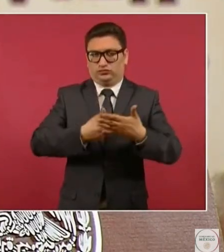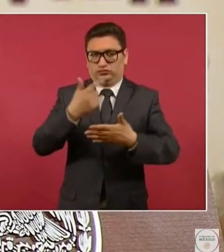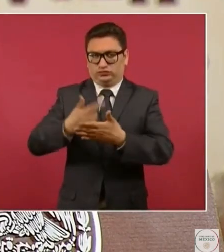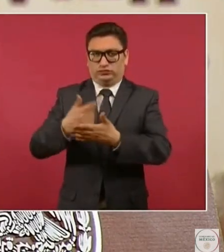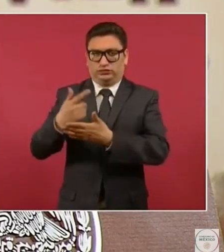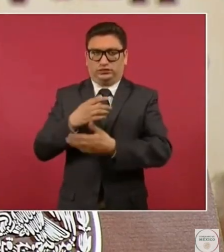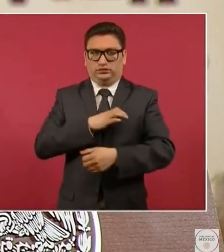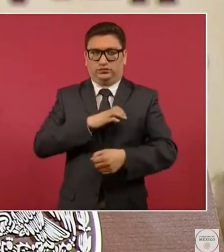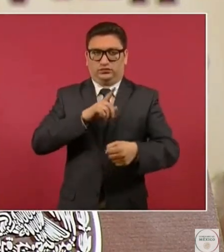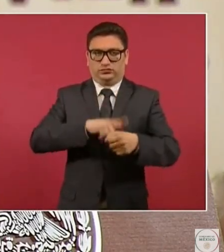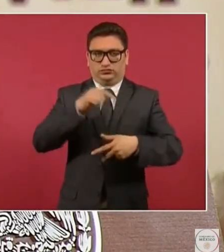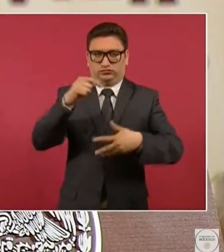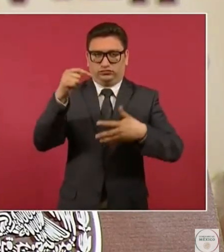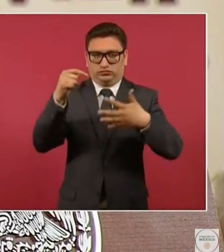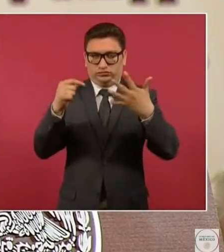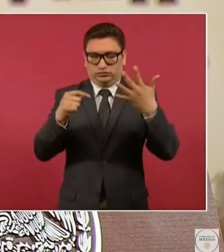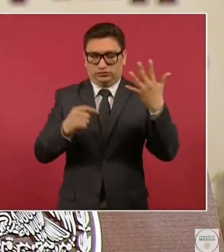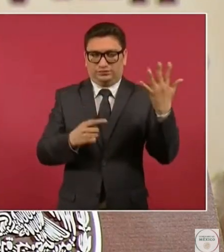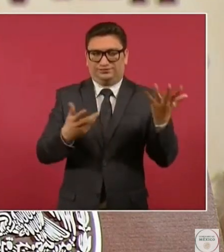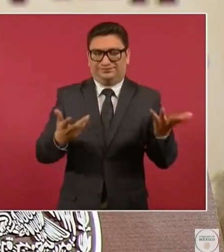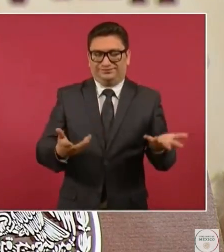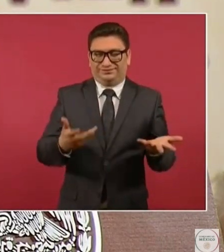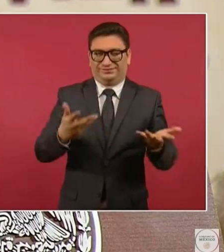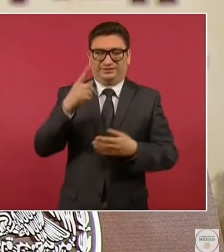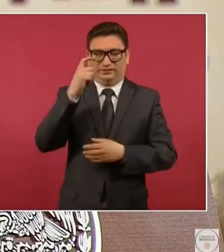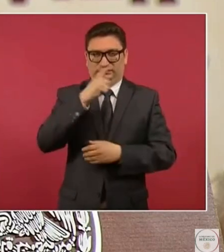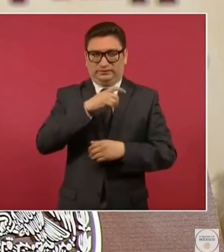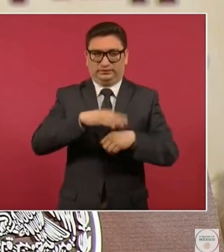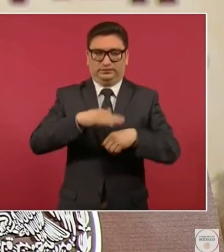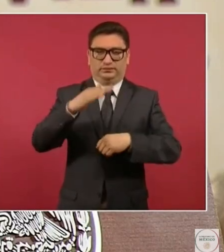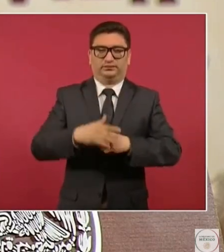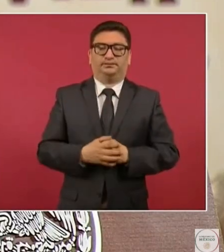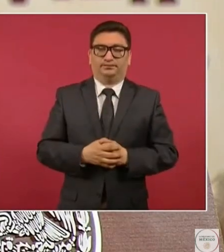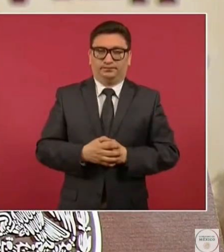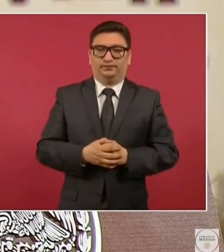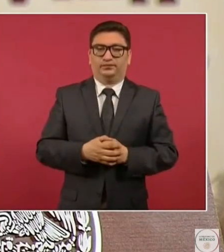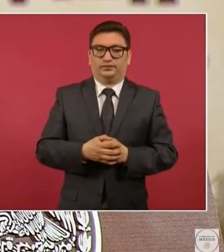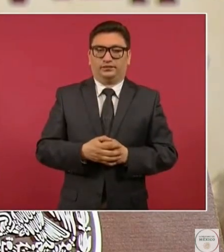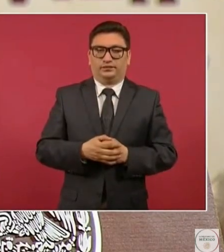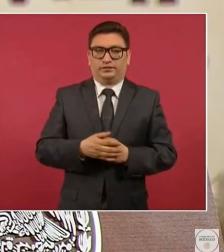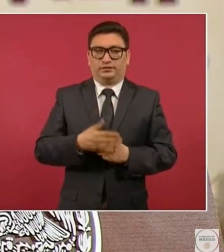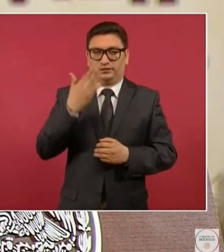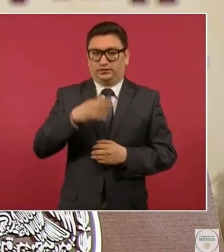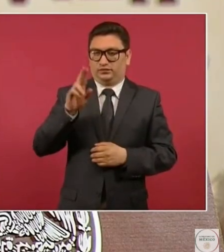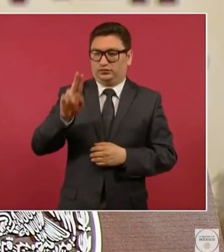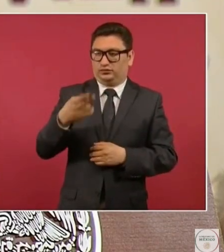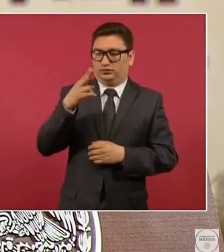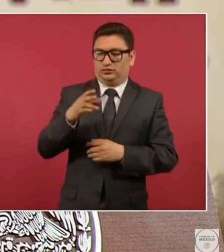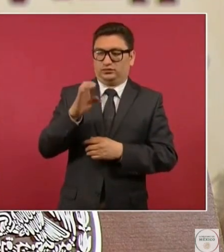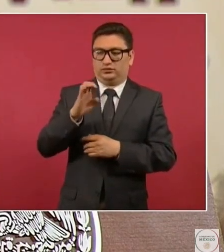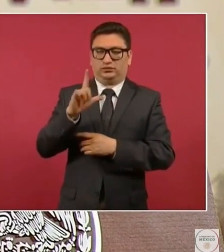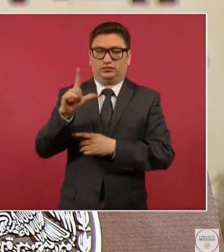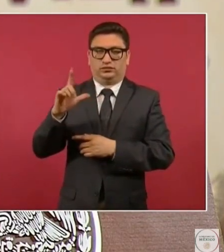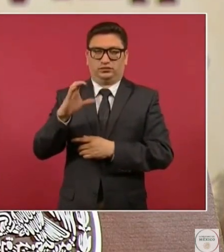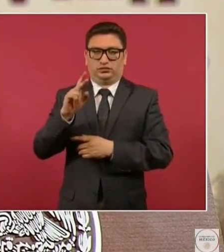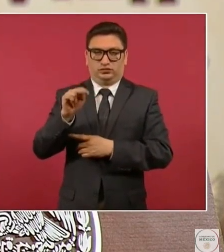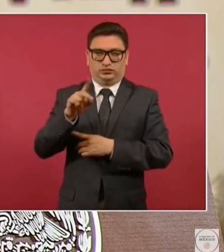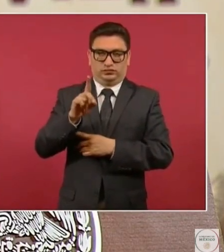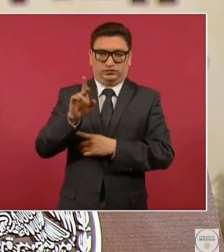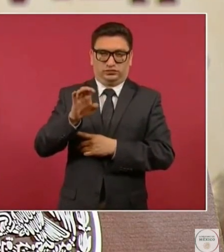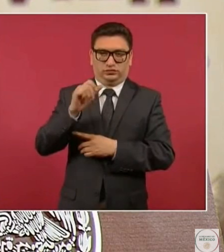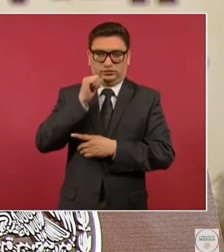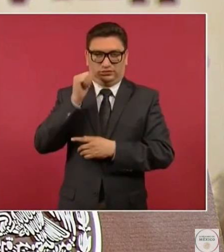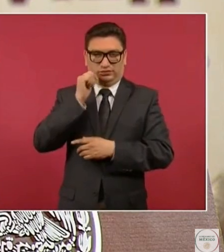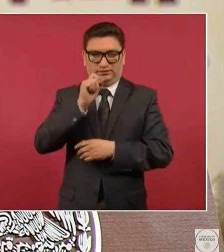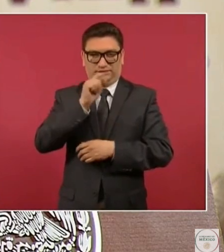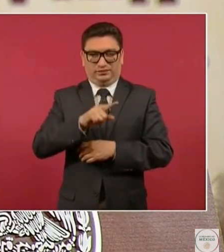las especialidades, lo cual perturbaba más las cosas. Y el caso específico de la Universidad del Conde, que se comentaba también ayer por